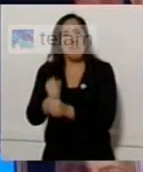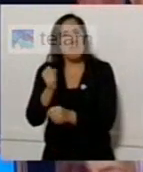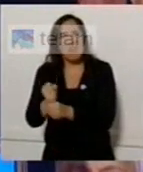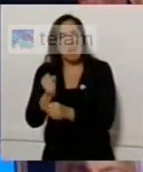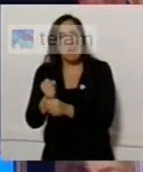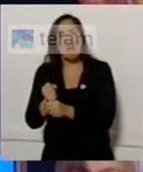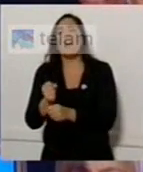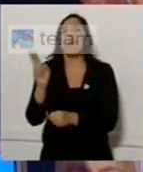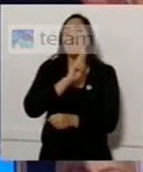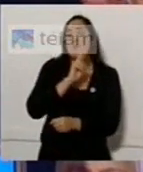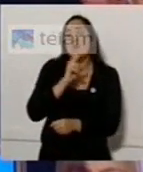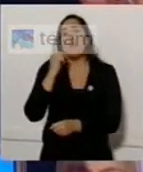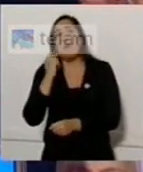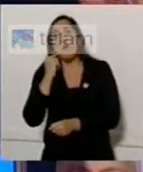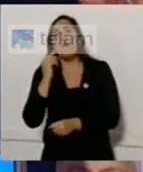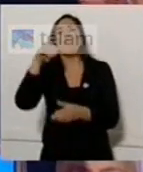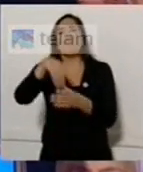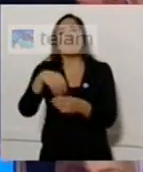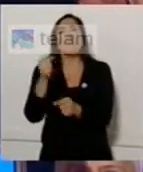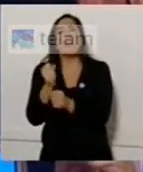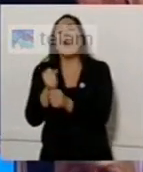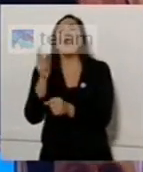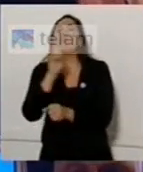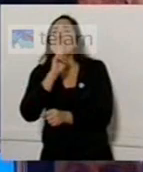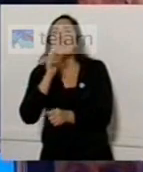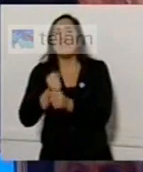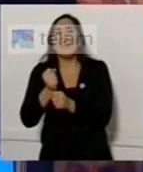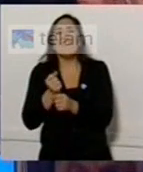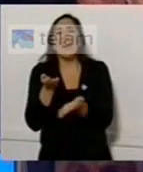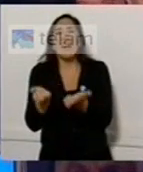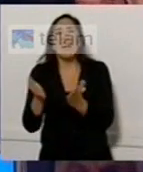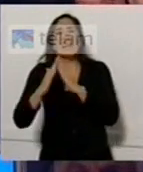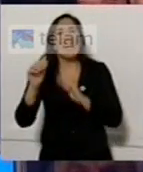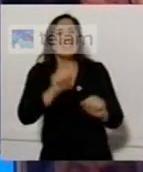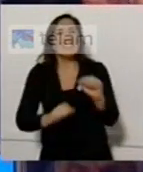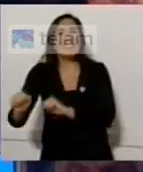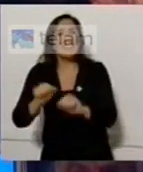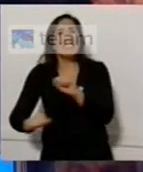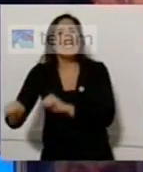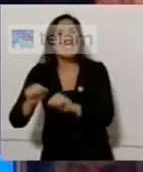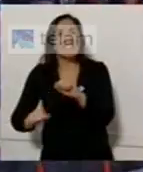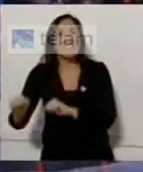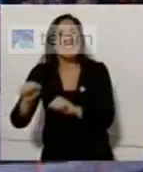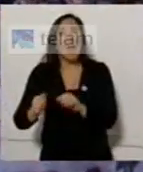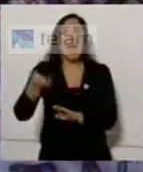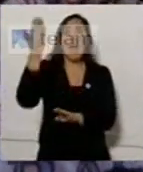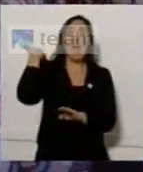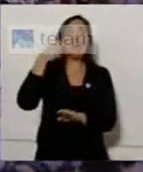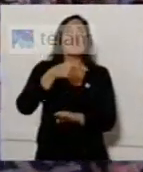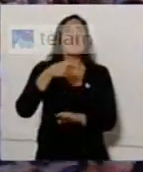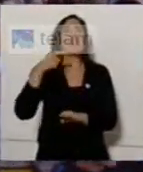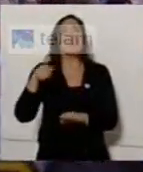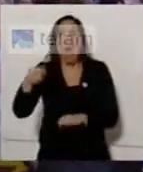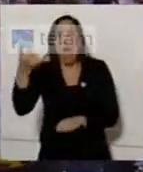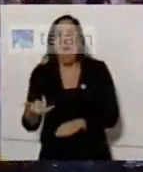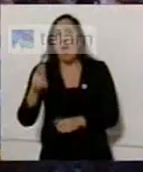y empleadas en servicios domiciliarios, algo que ni siquiera Evita podía lograr, también tienen